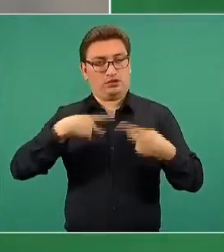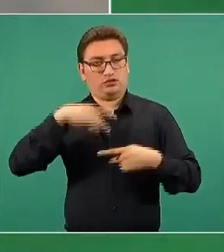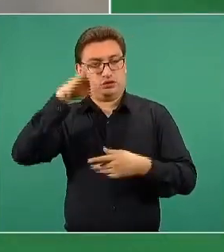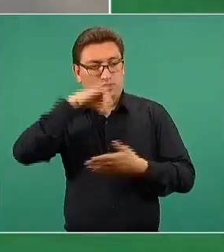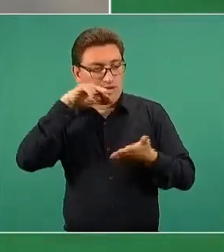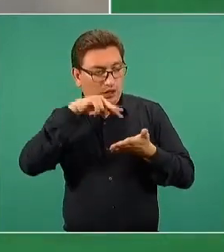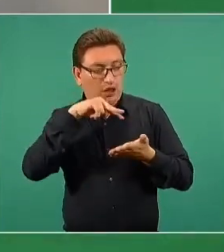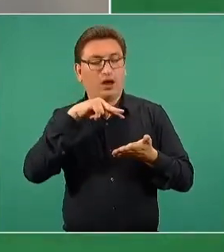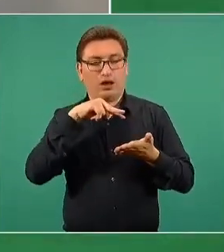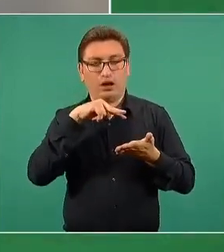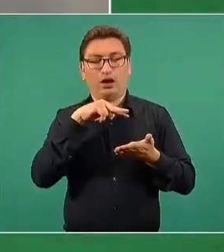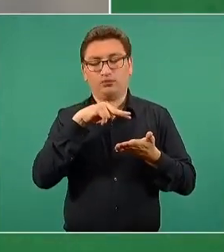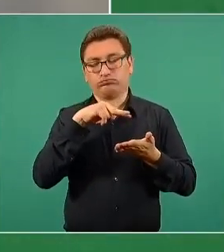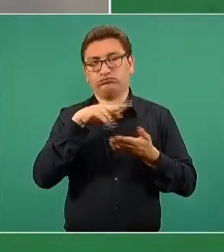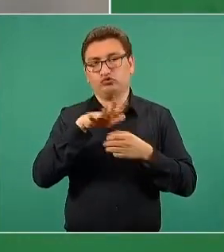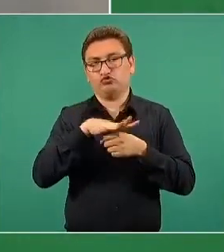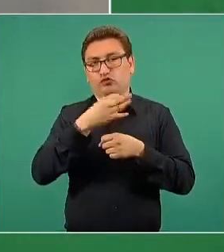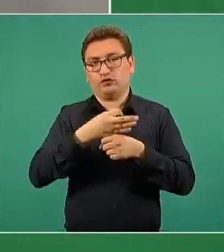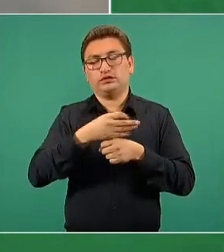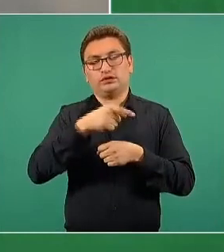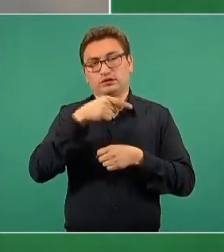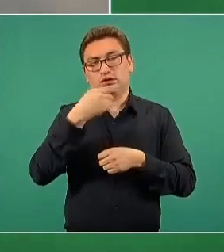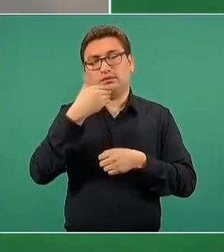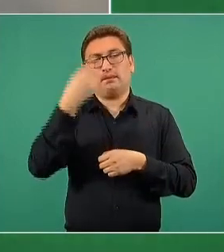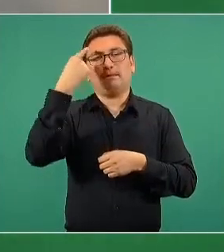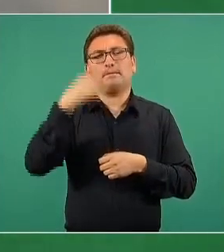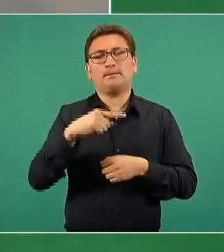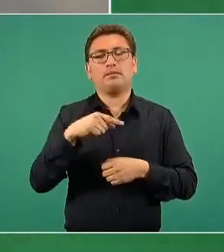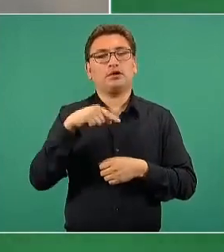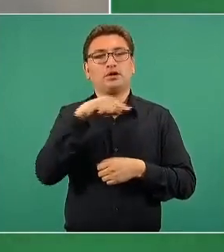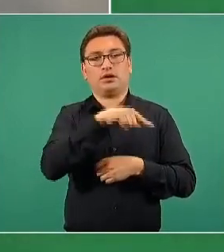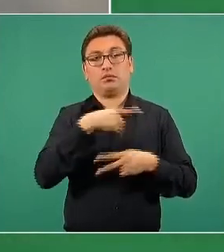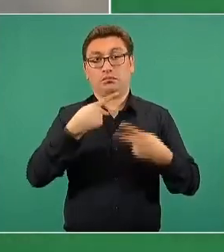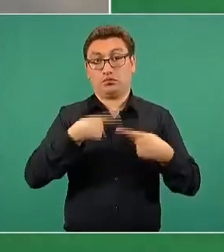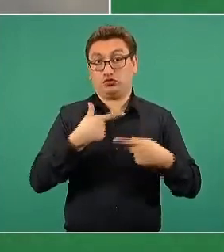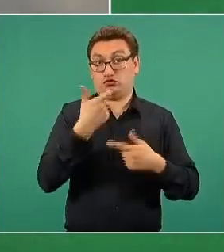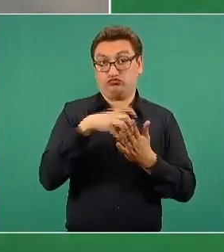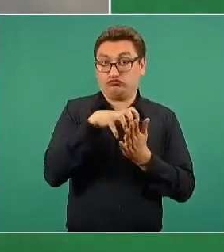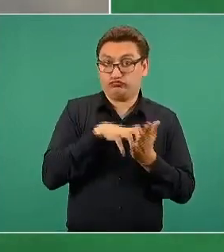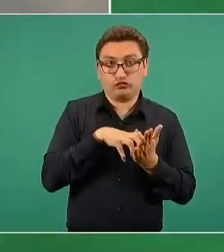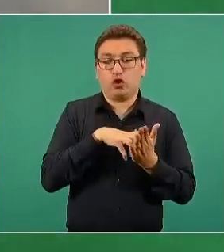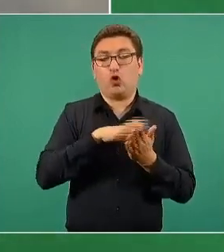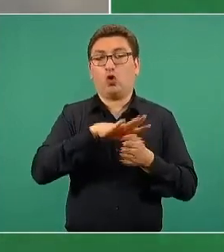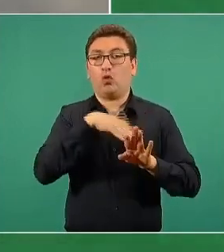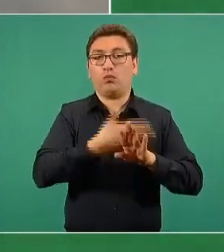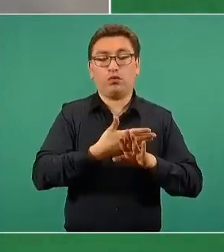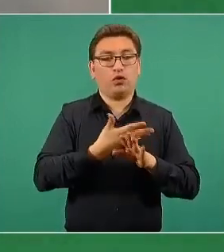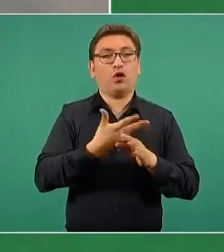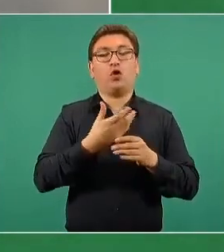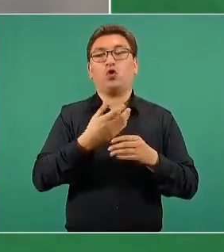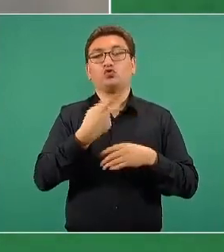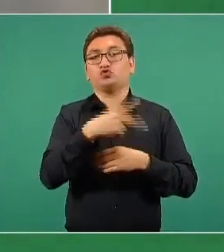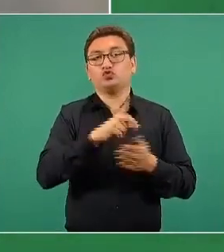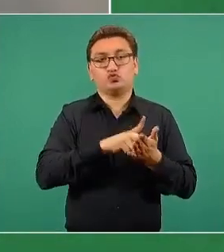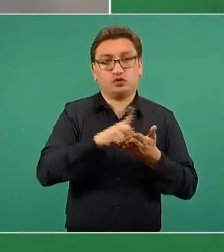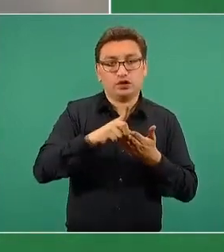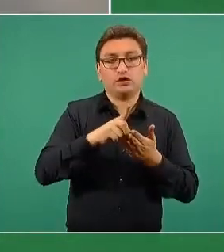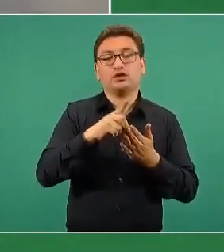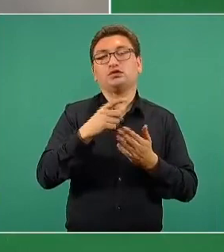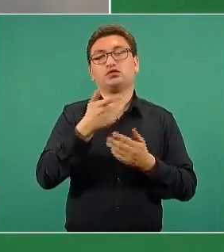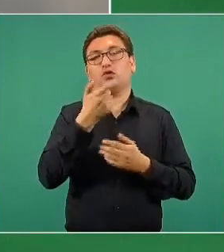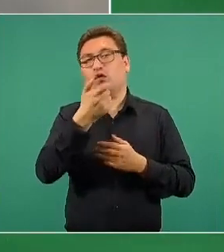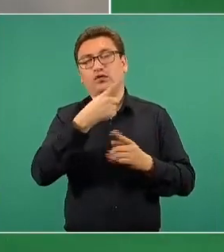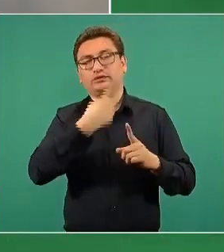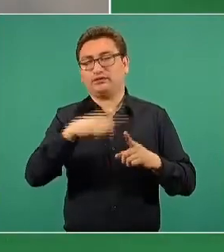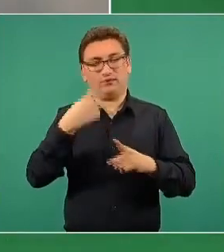empleadoras no le afecten a la persona trabajadora en sus derechos, en su